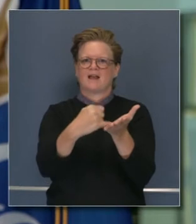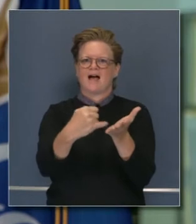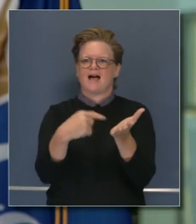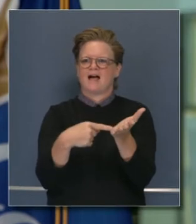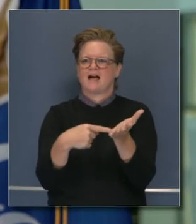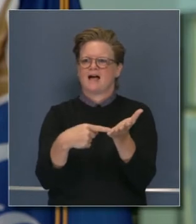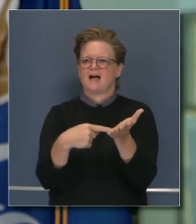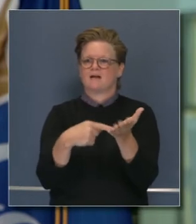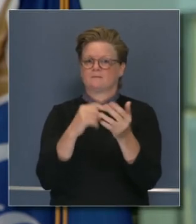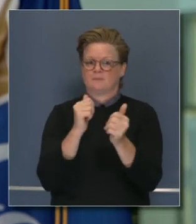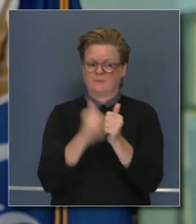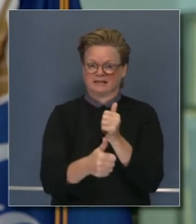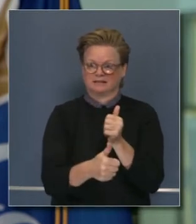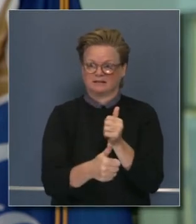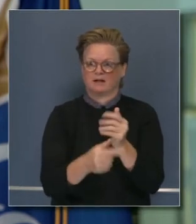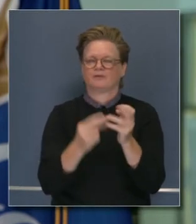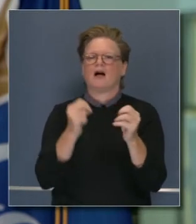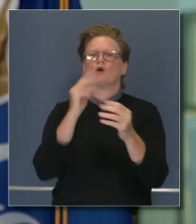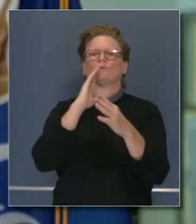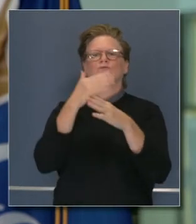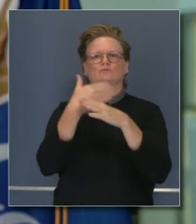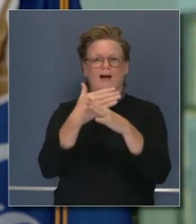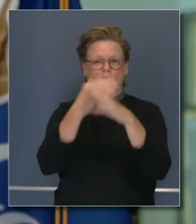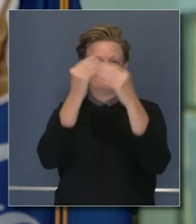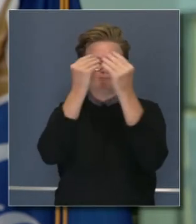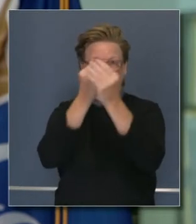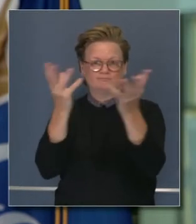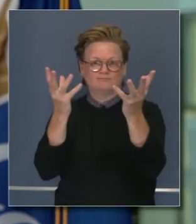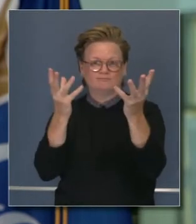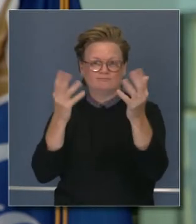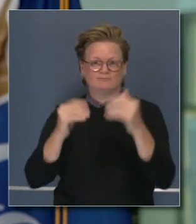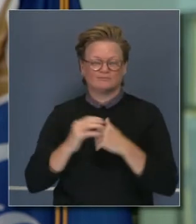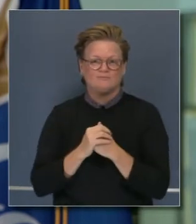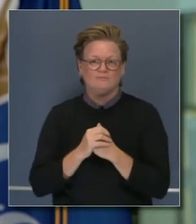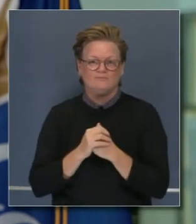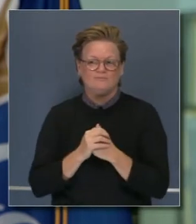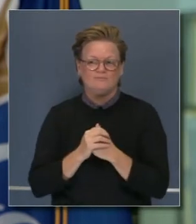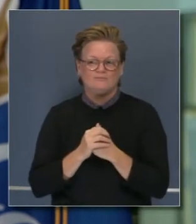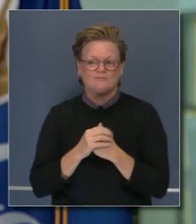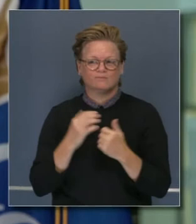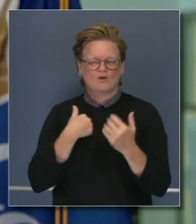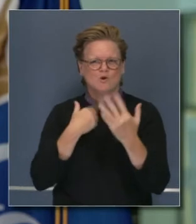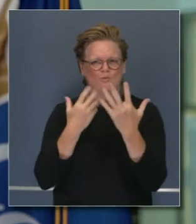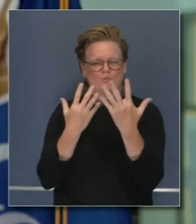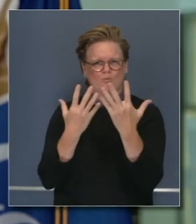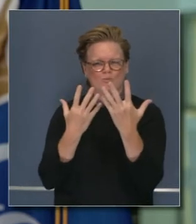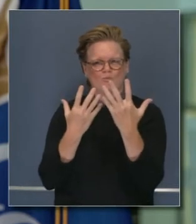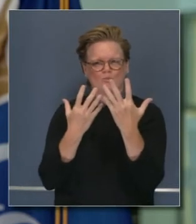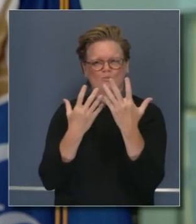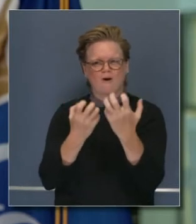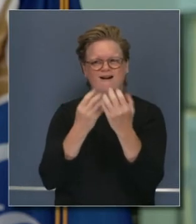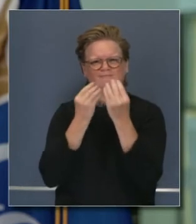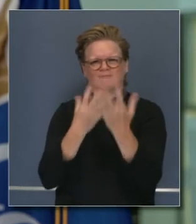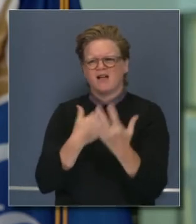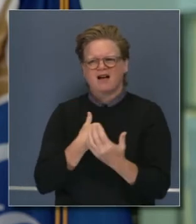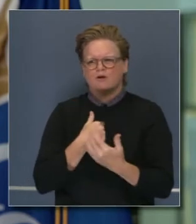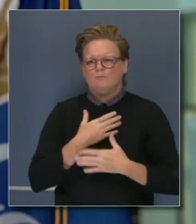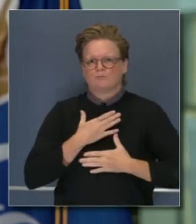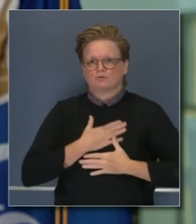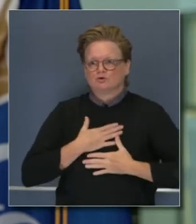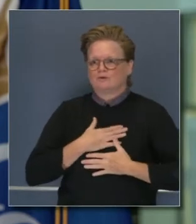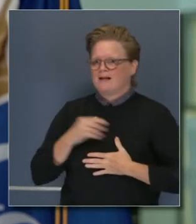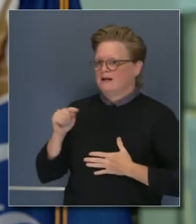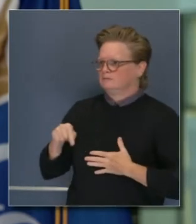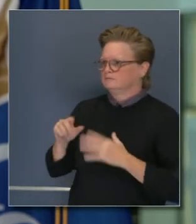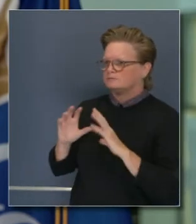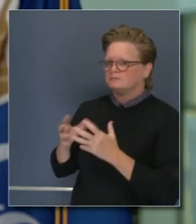los proyectos de ley para ser aprobado por la legislación, la Asamblea y el Senado del Estado. Así que